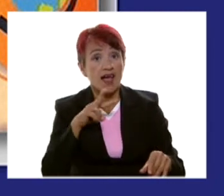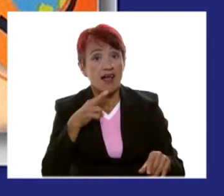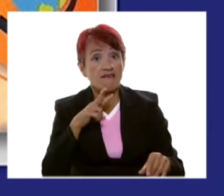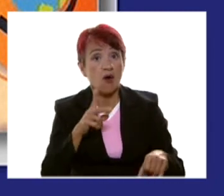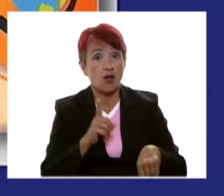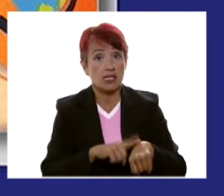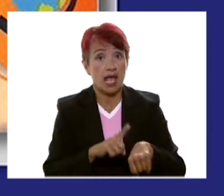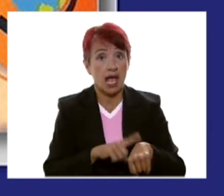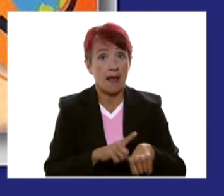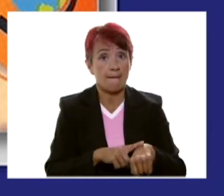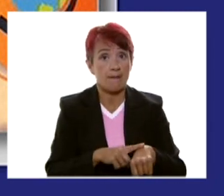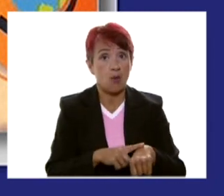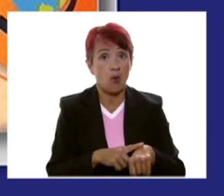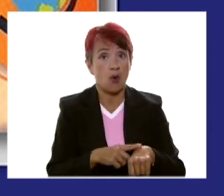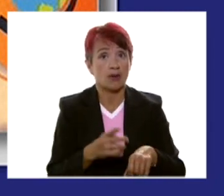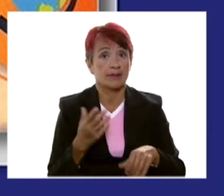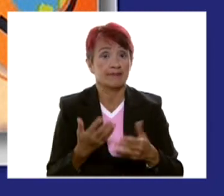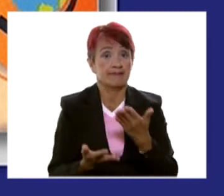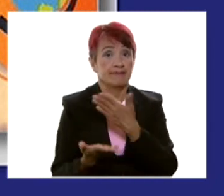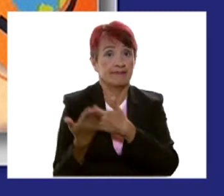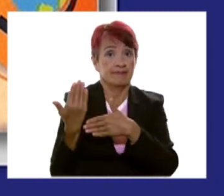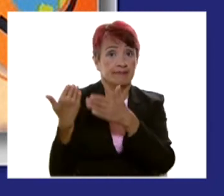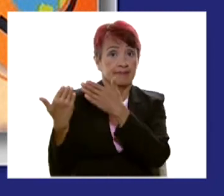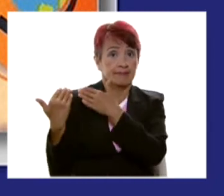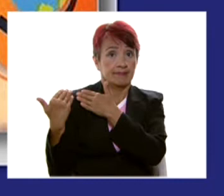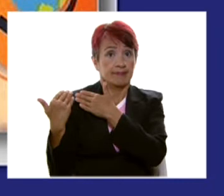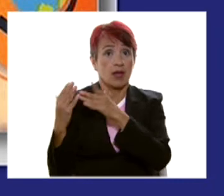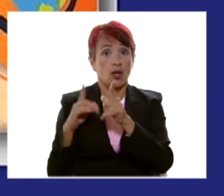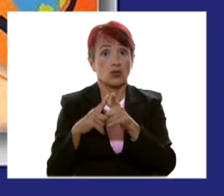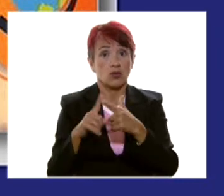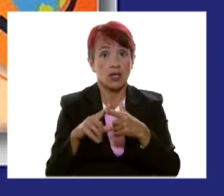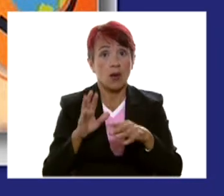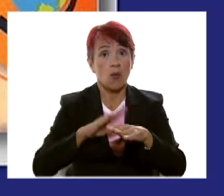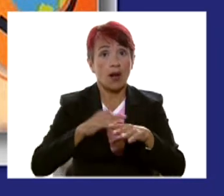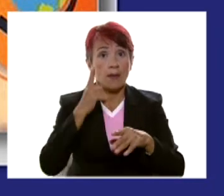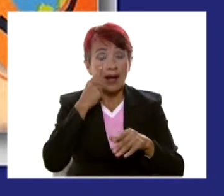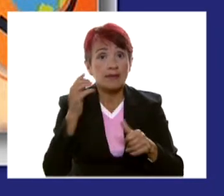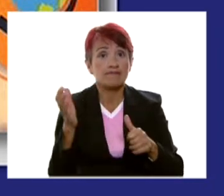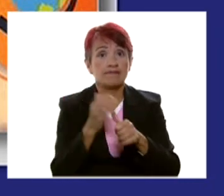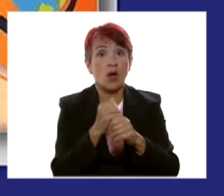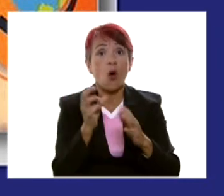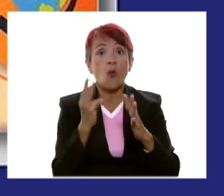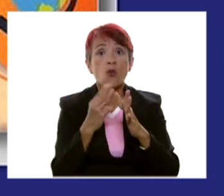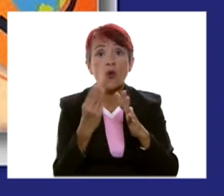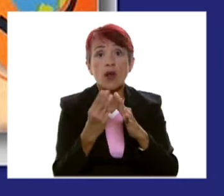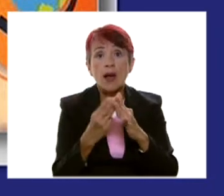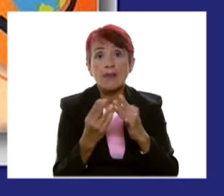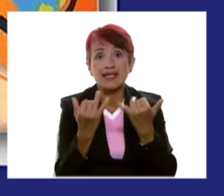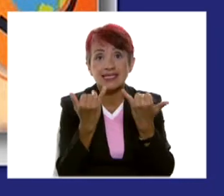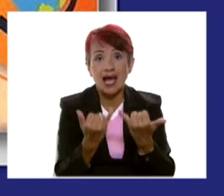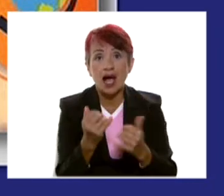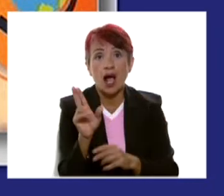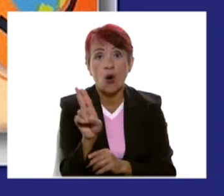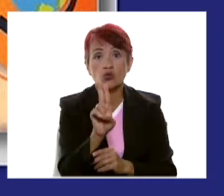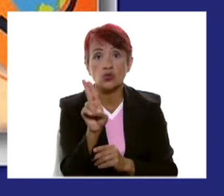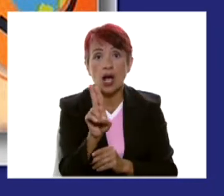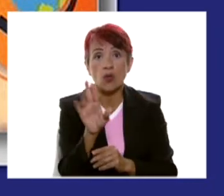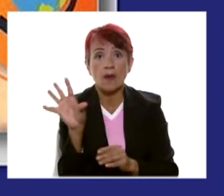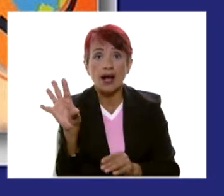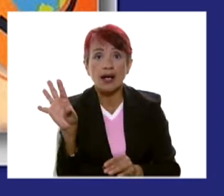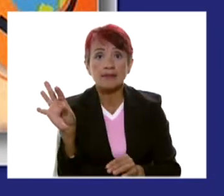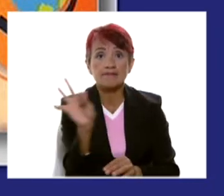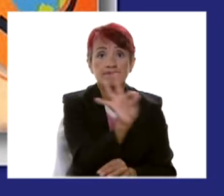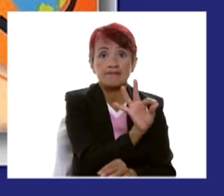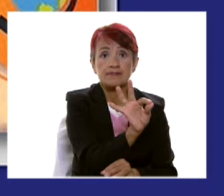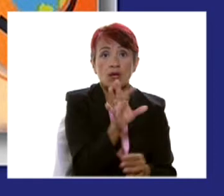tiempo. Recuerden, vamos a hablar de pasado normalmente porque vamos a tomar un programa que ya utilizamos y